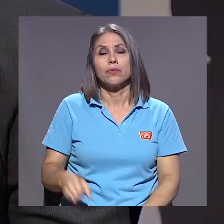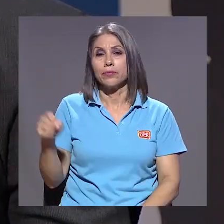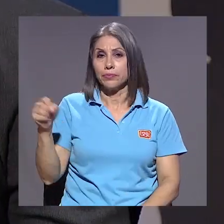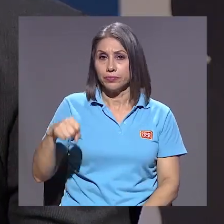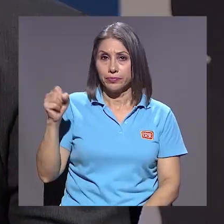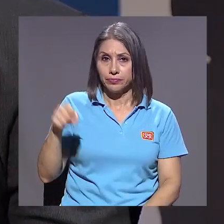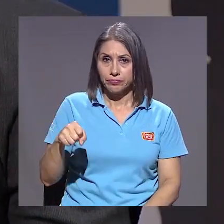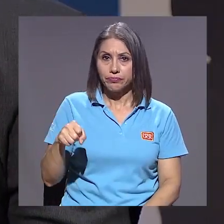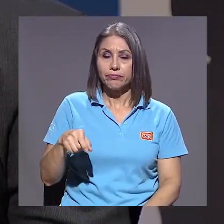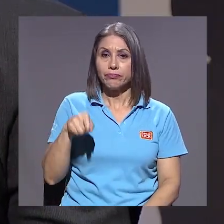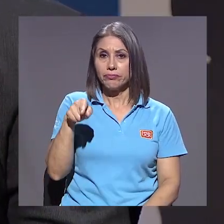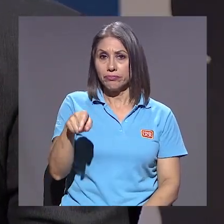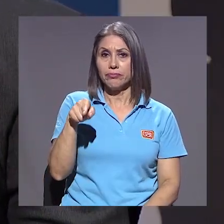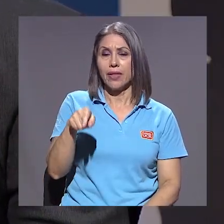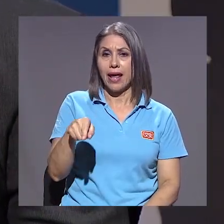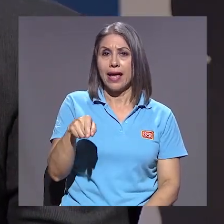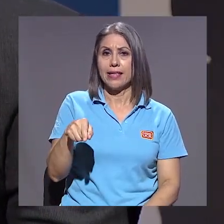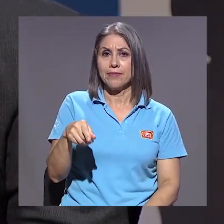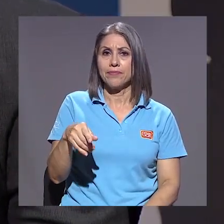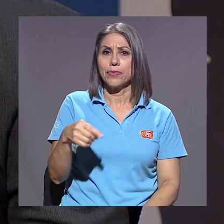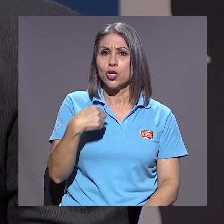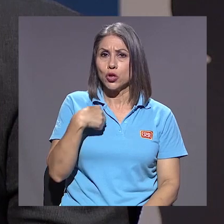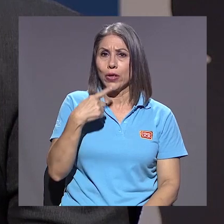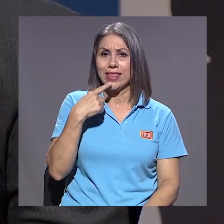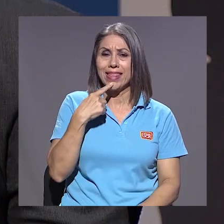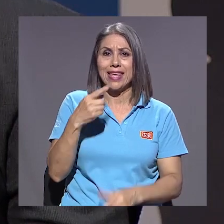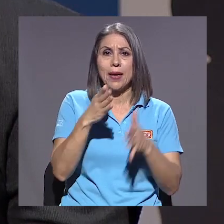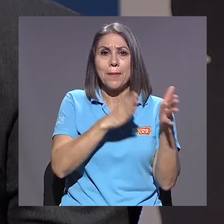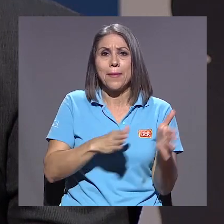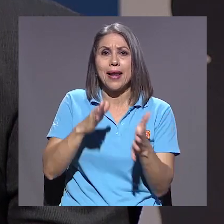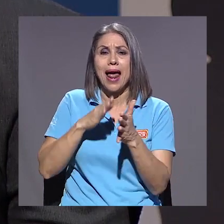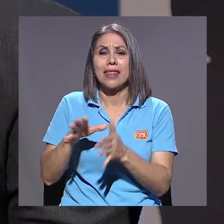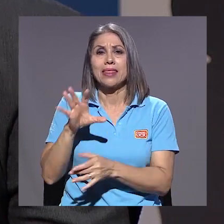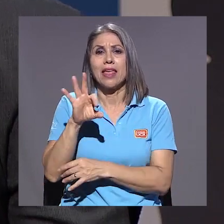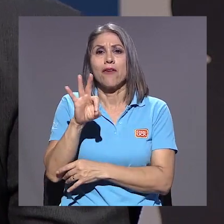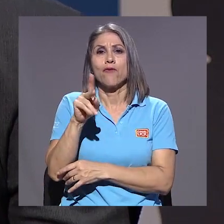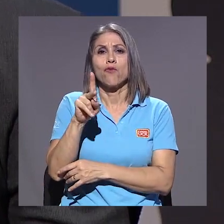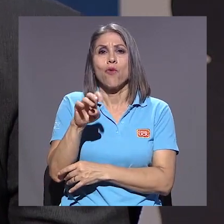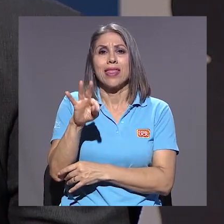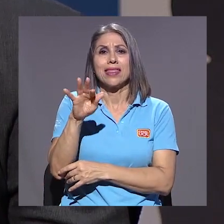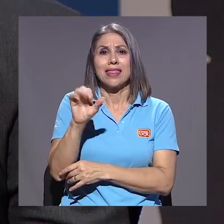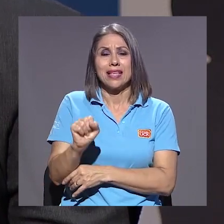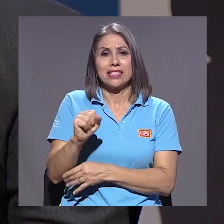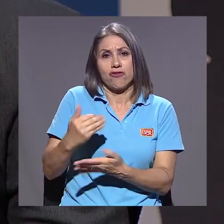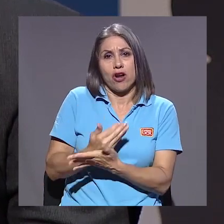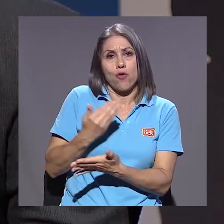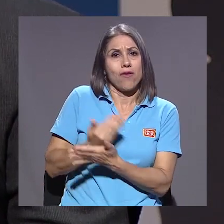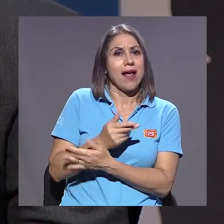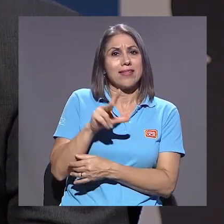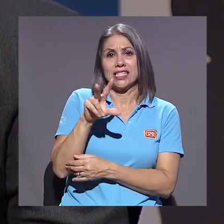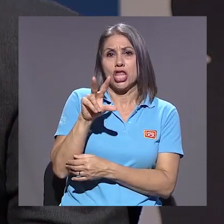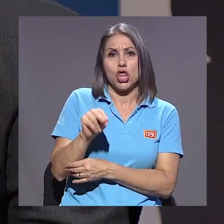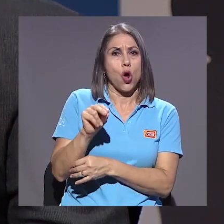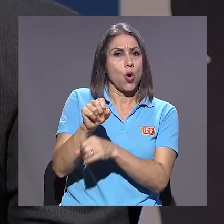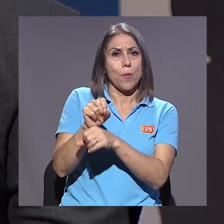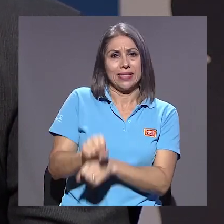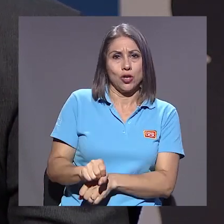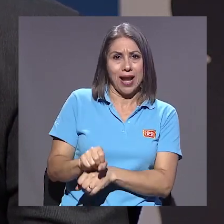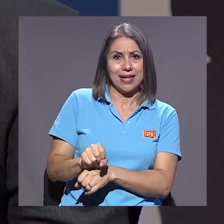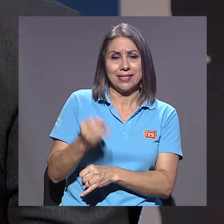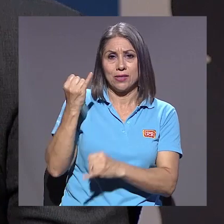que encontramos es, yo dirigí el plan de fuentes renovables no convencionales y hemos tenido en los últimos